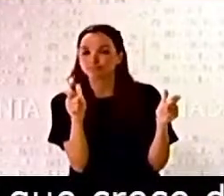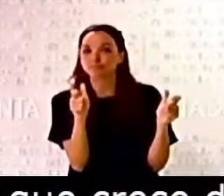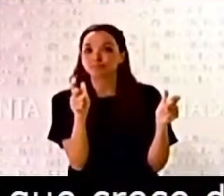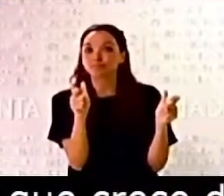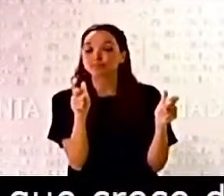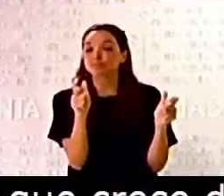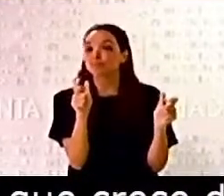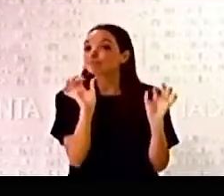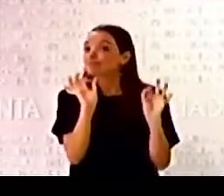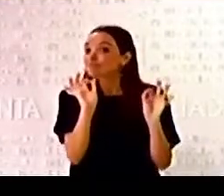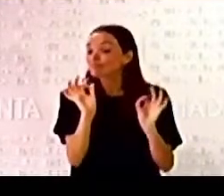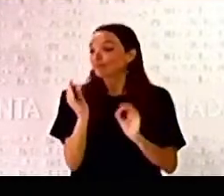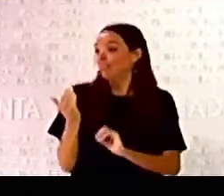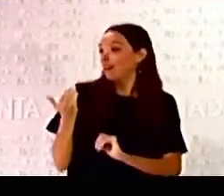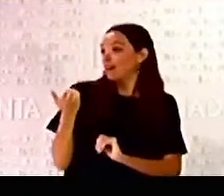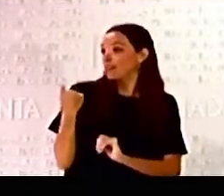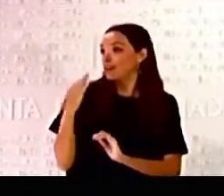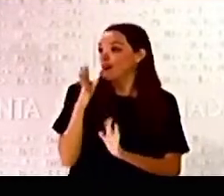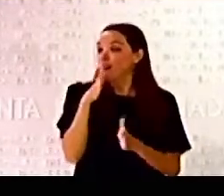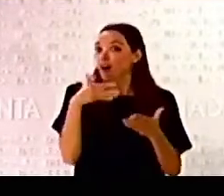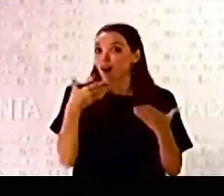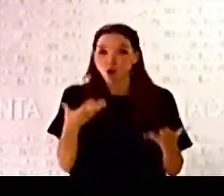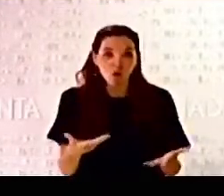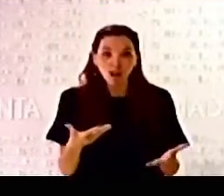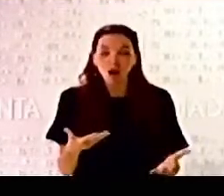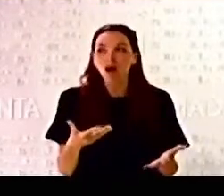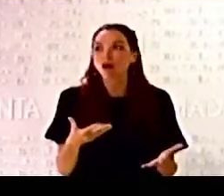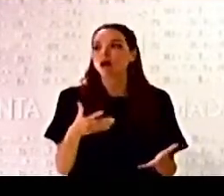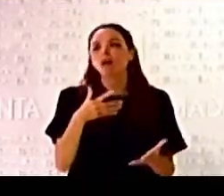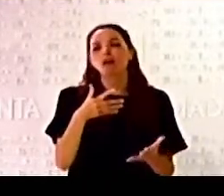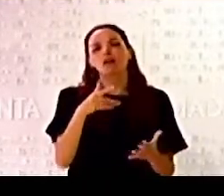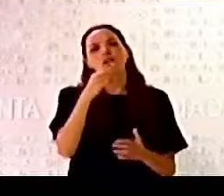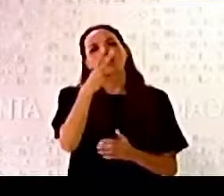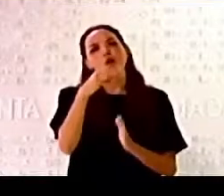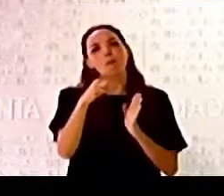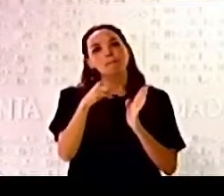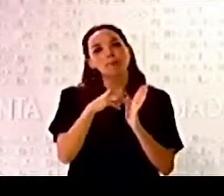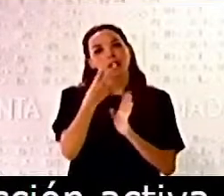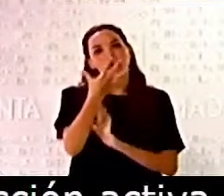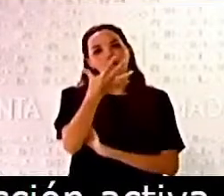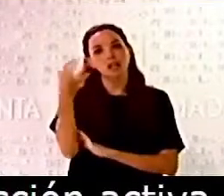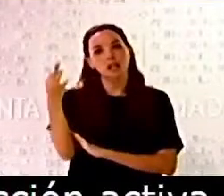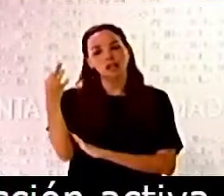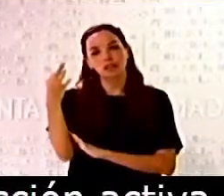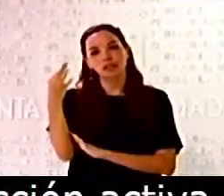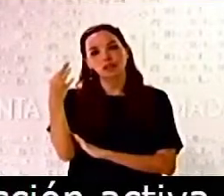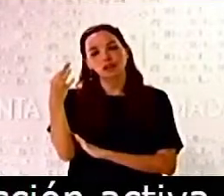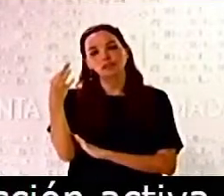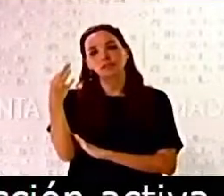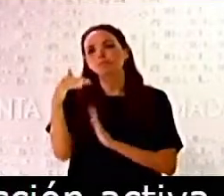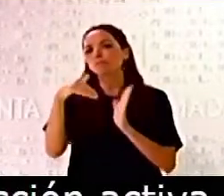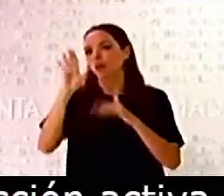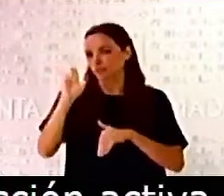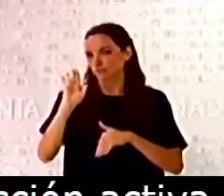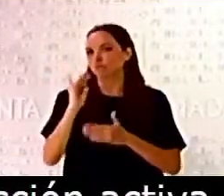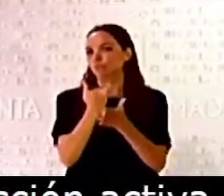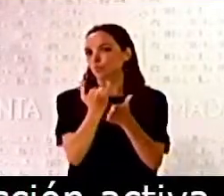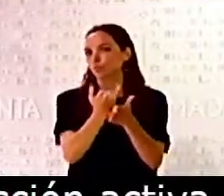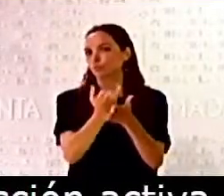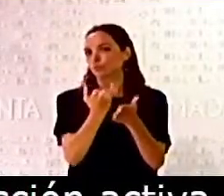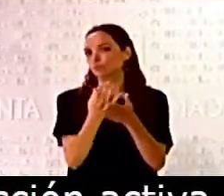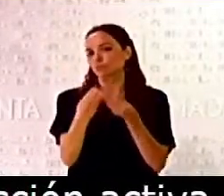En concreto, de ayer a hoy hemos hecho más de 2.500 pruebas diagnósticas de infección activas.